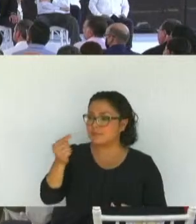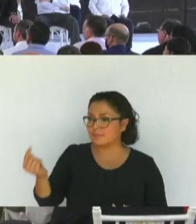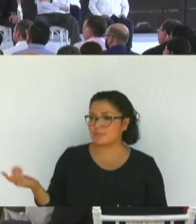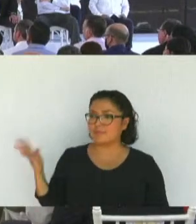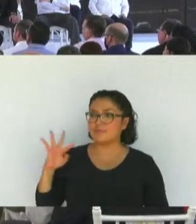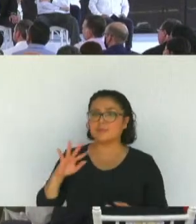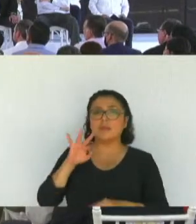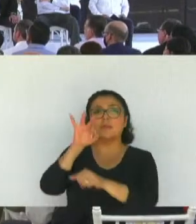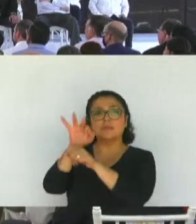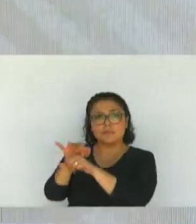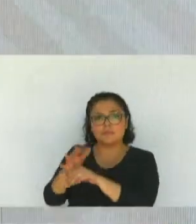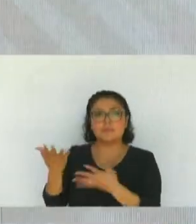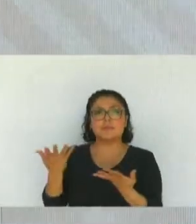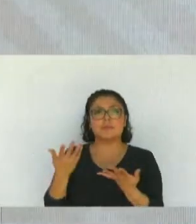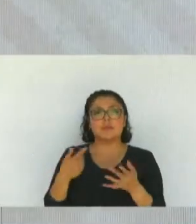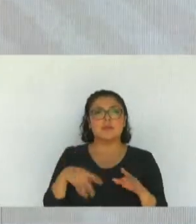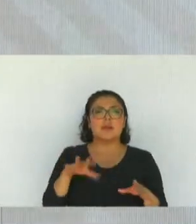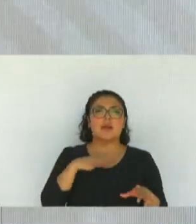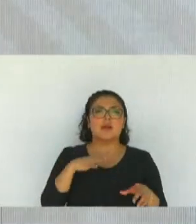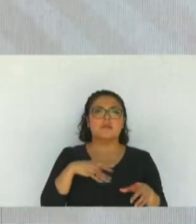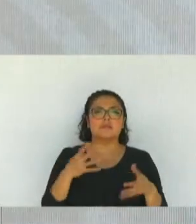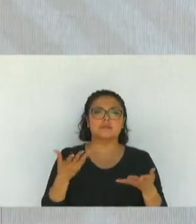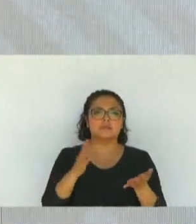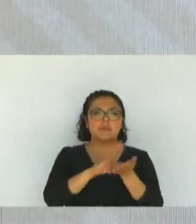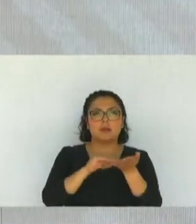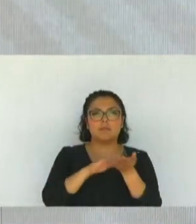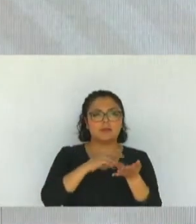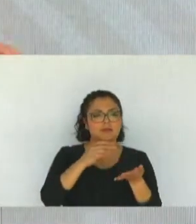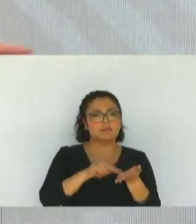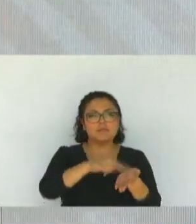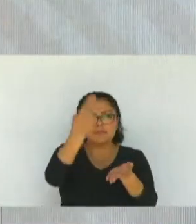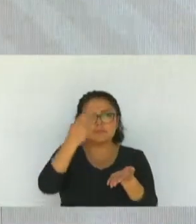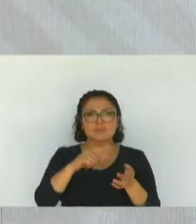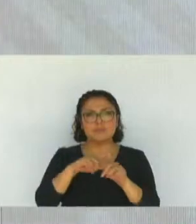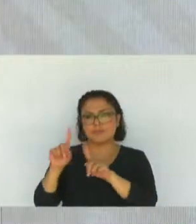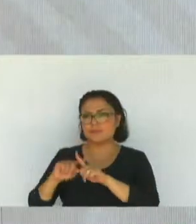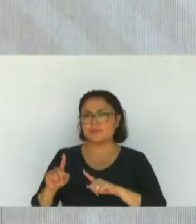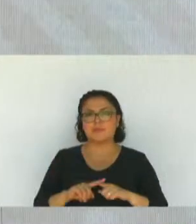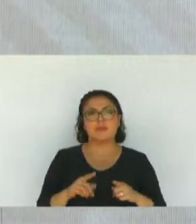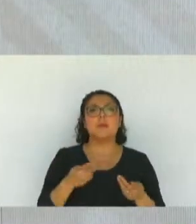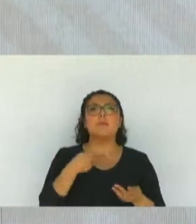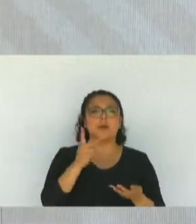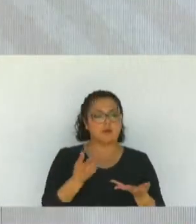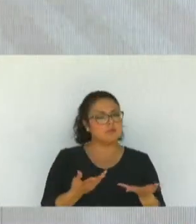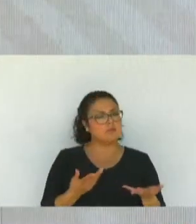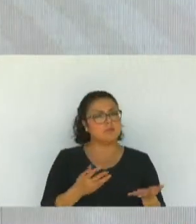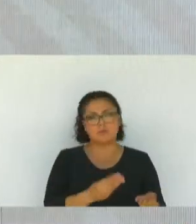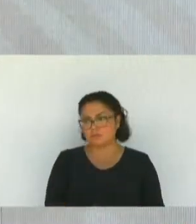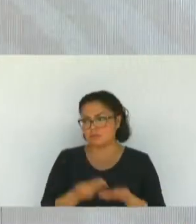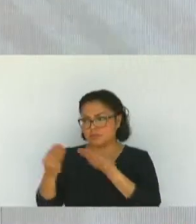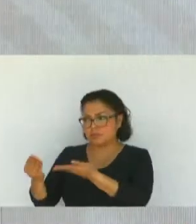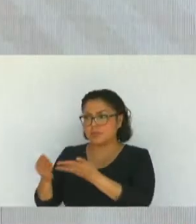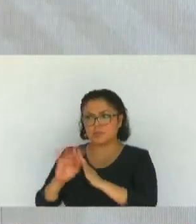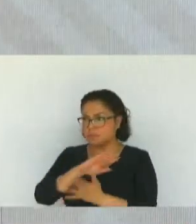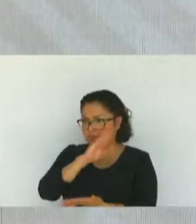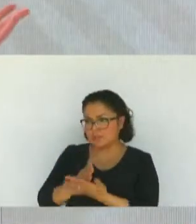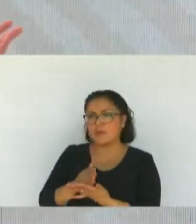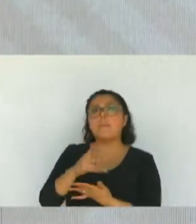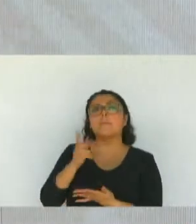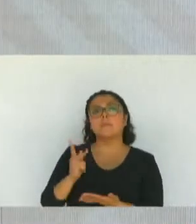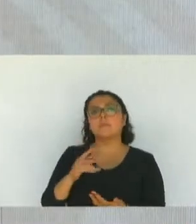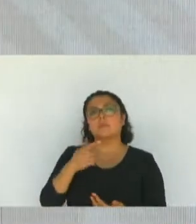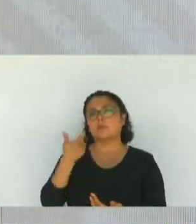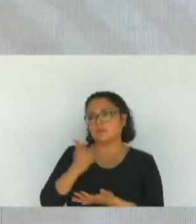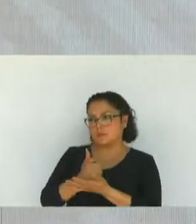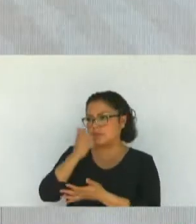desde vales y cosas de esa naturaleza, que hoy quizá ya no se las dan, pero se las integran al salario. Y serán ellas las que decidan cuál es la